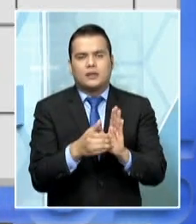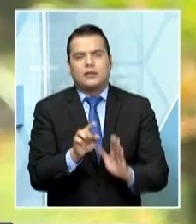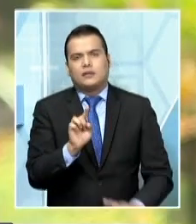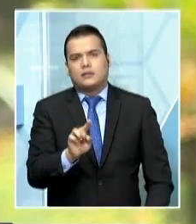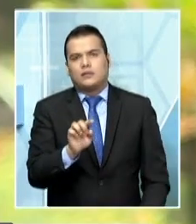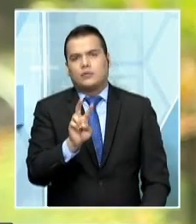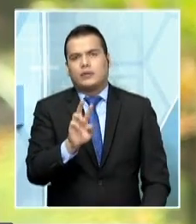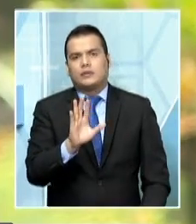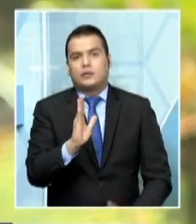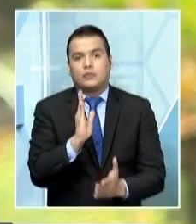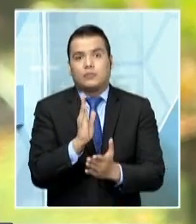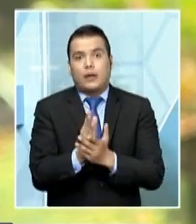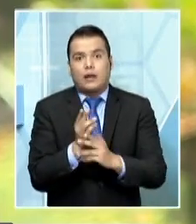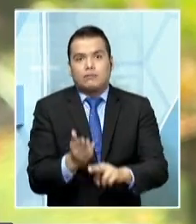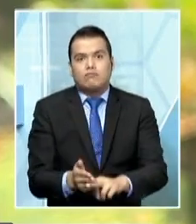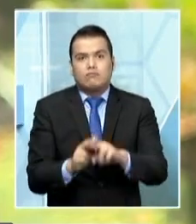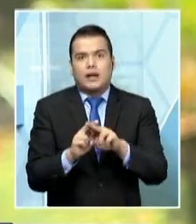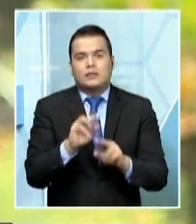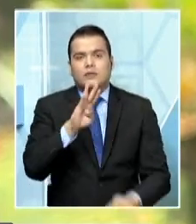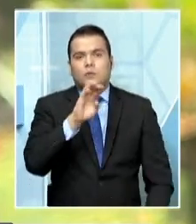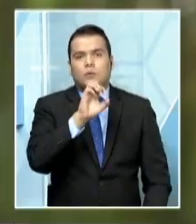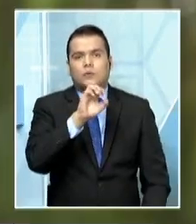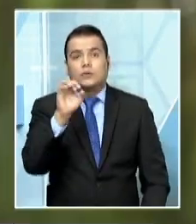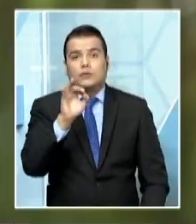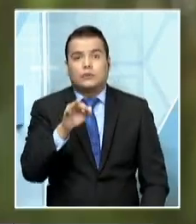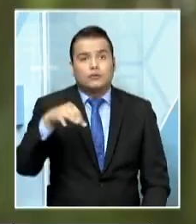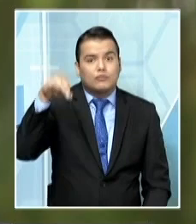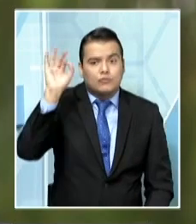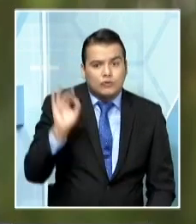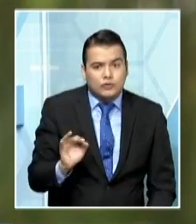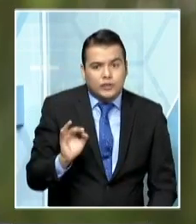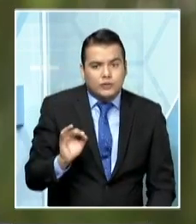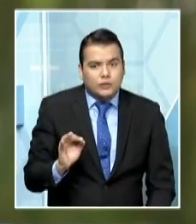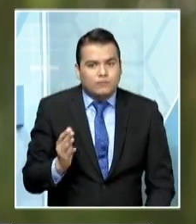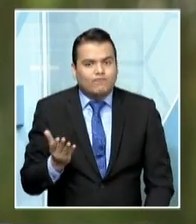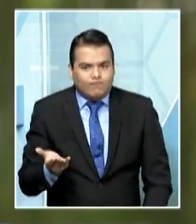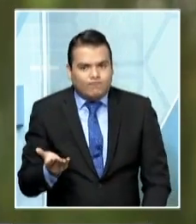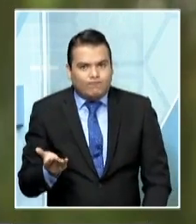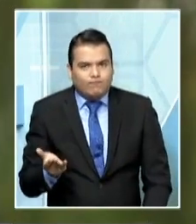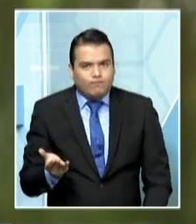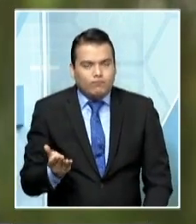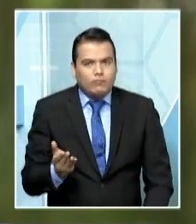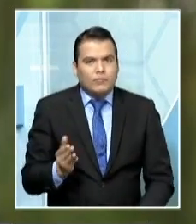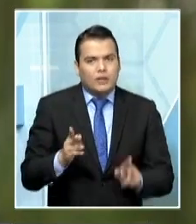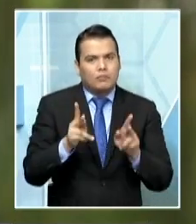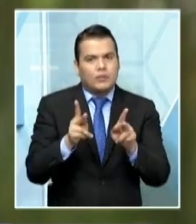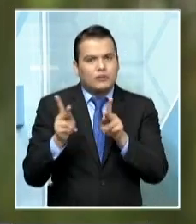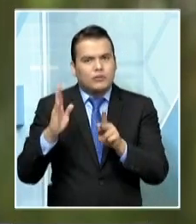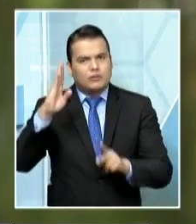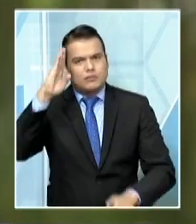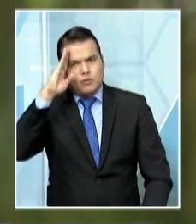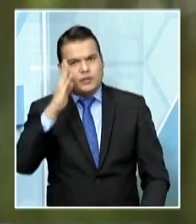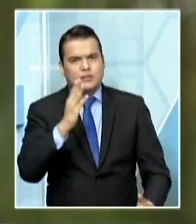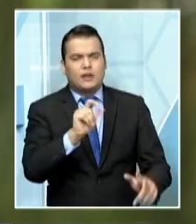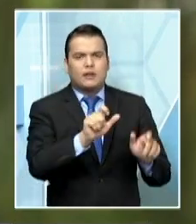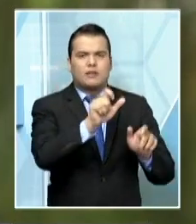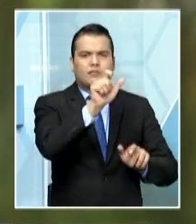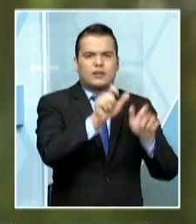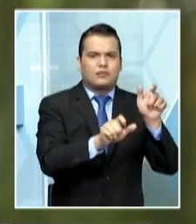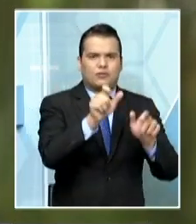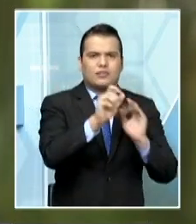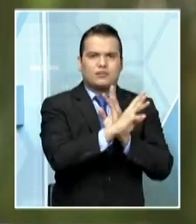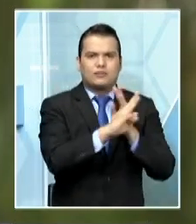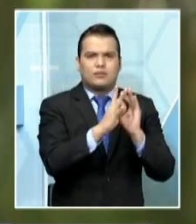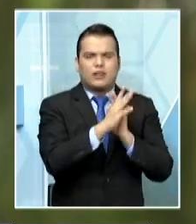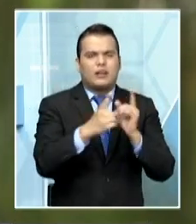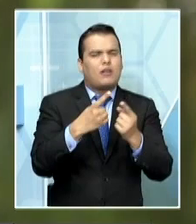33.125 casos, es decir, un incremento de más del 400%. ¿Pero qué ha ocurrido para que las relaciones entre la policía y la sociedad civil se hayan deteriorado de esa manera?